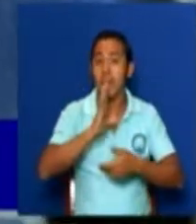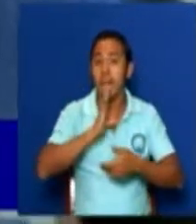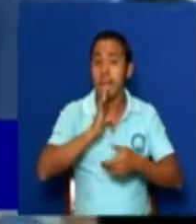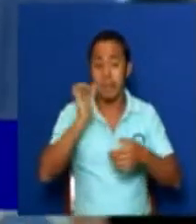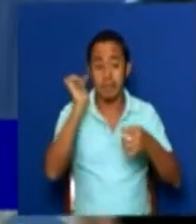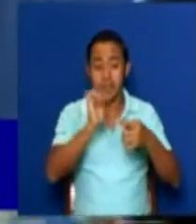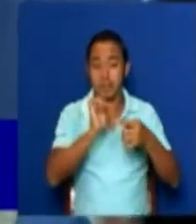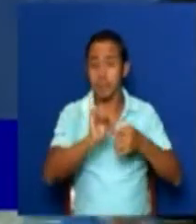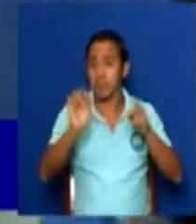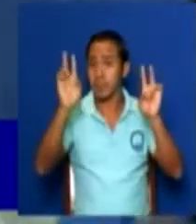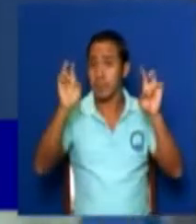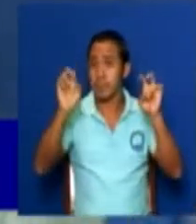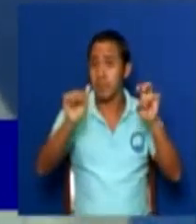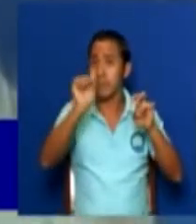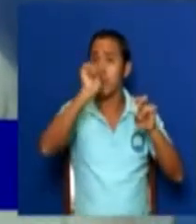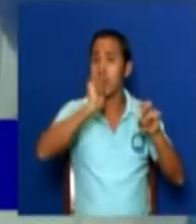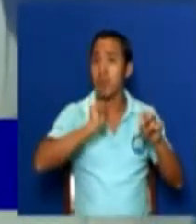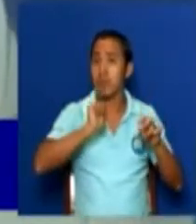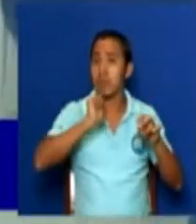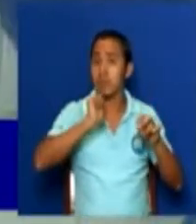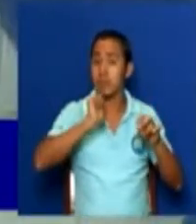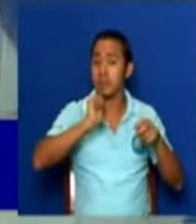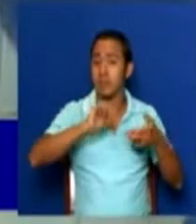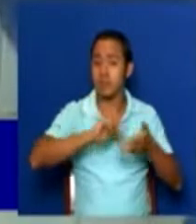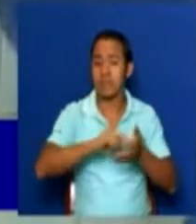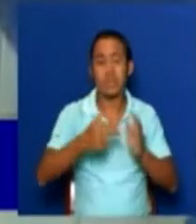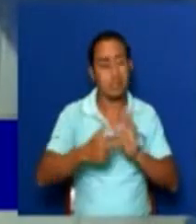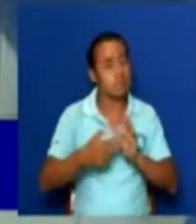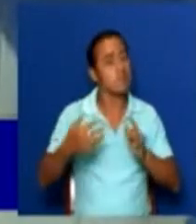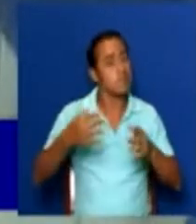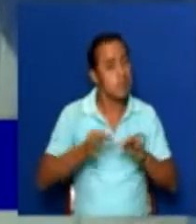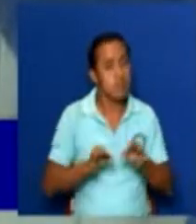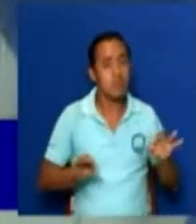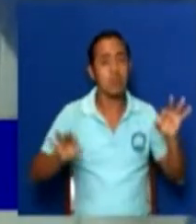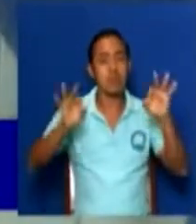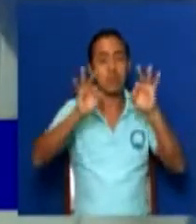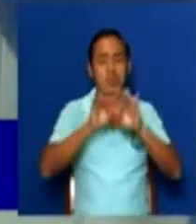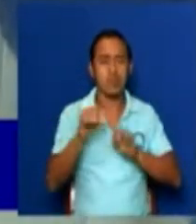el agua es un recurso vital y muy